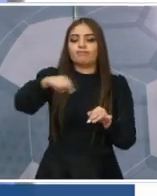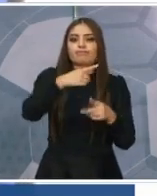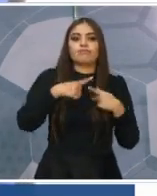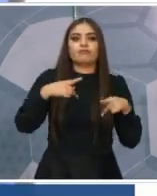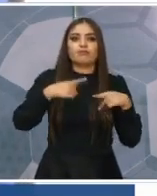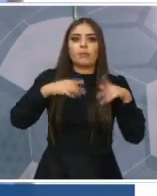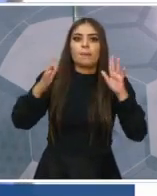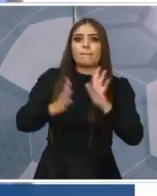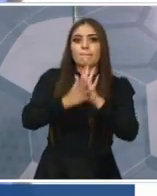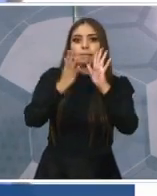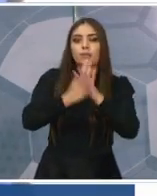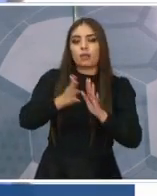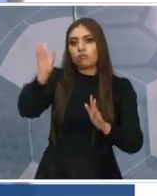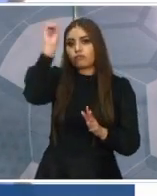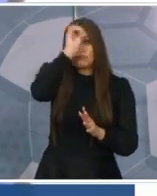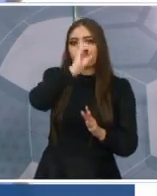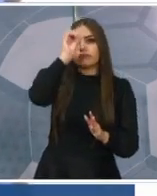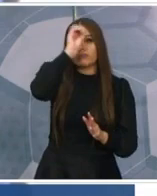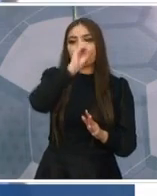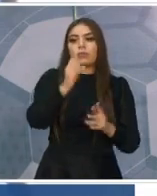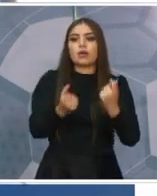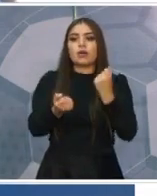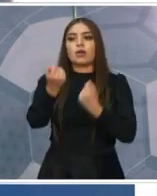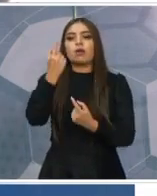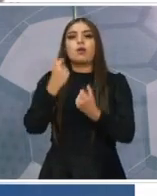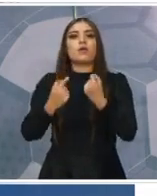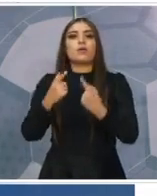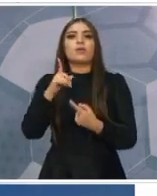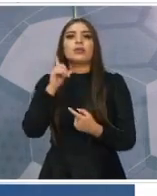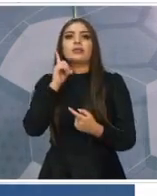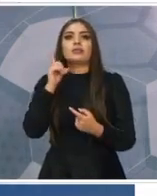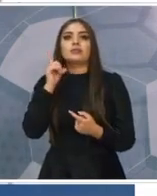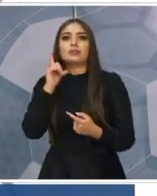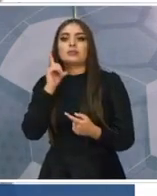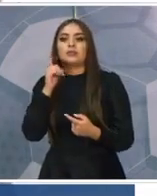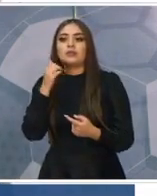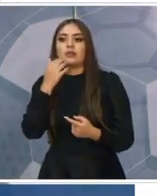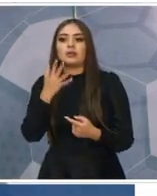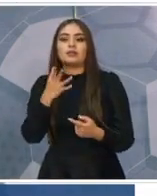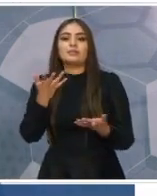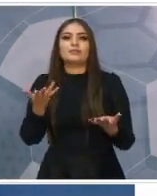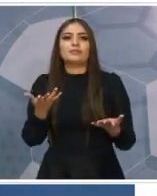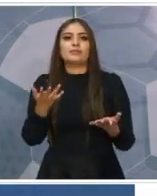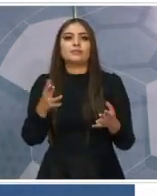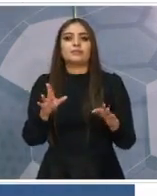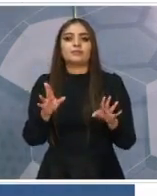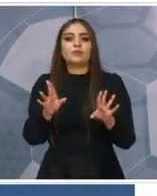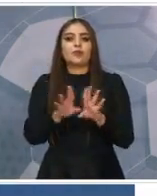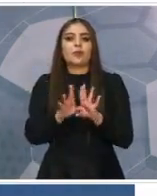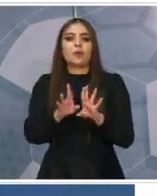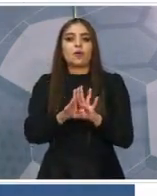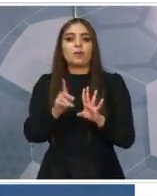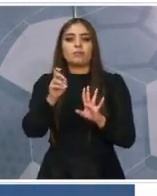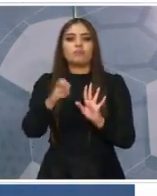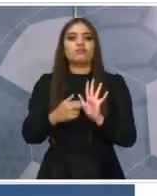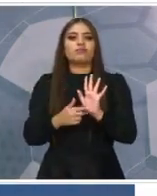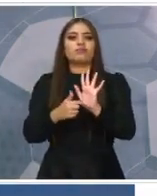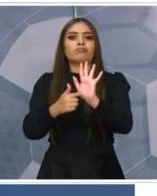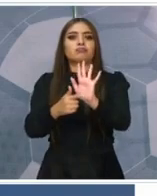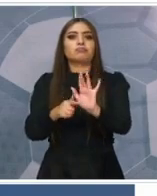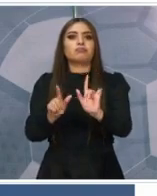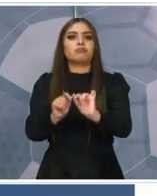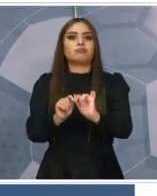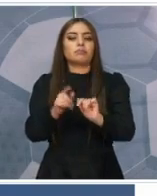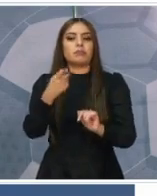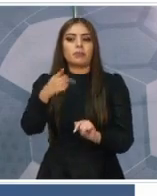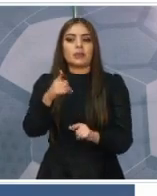pues muchos legisladores quieren que estos temas queden nada más para la cúpula. Y finalmente quien requiere la seguridad pues es toda la